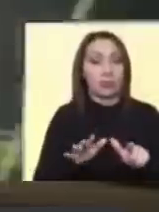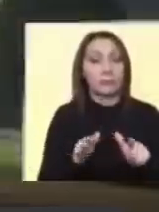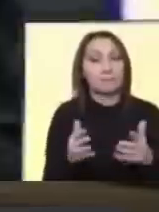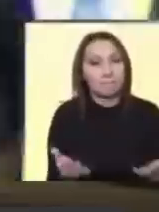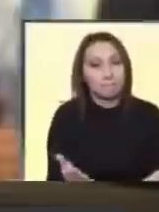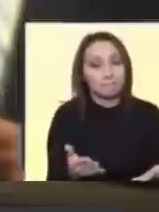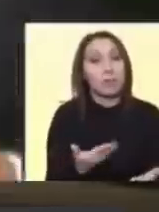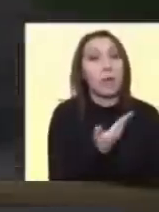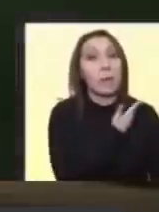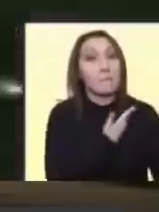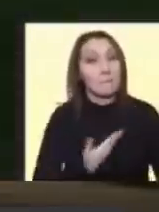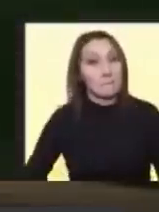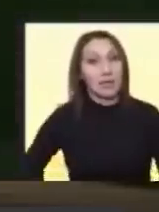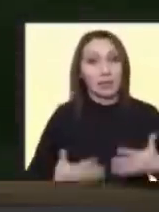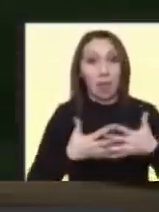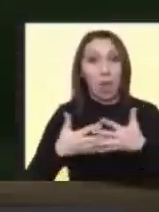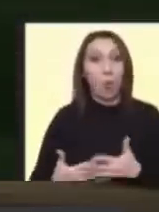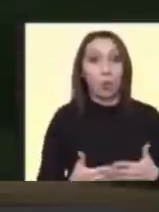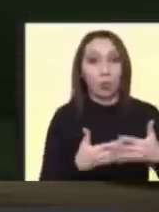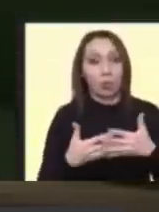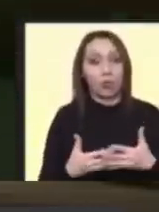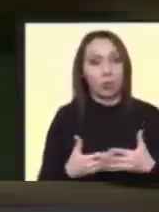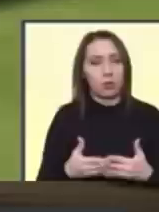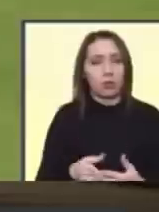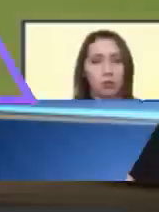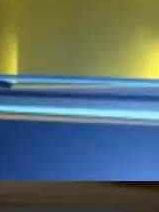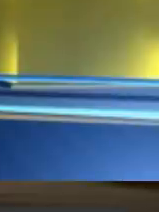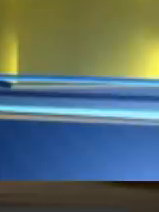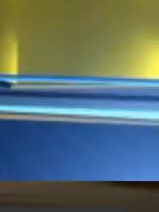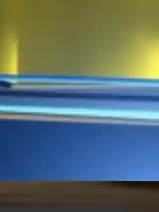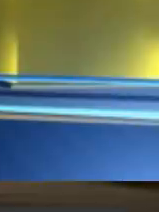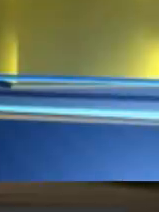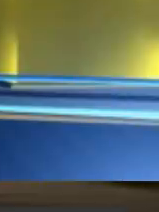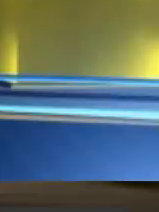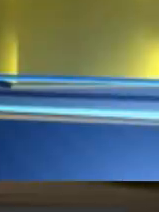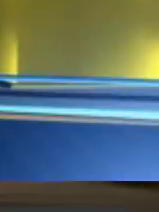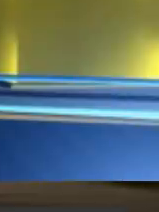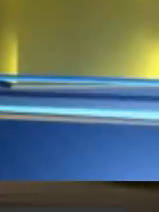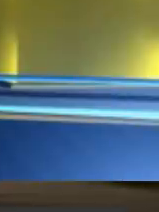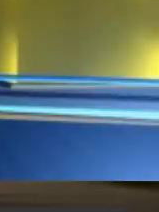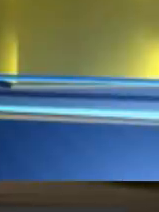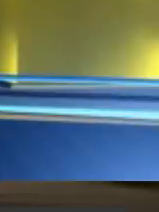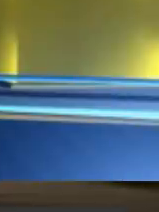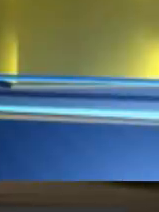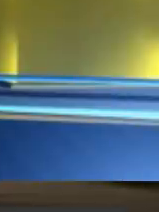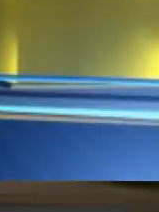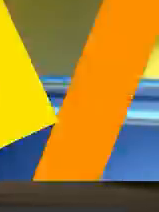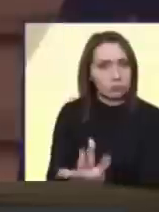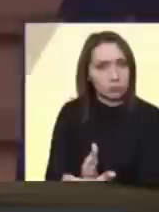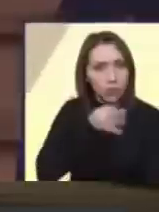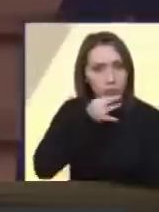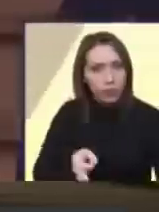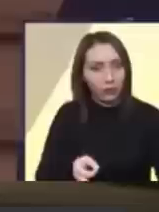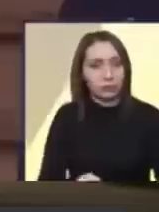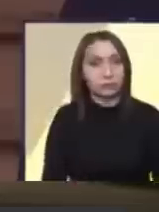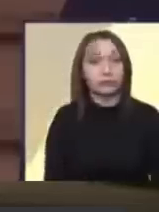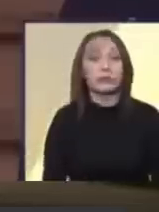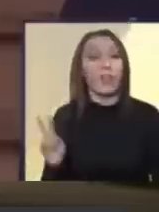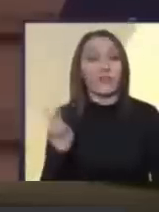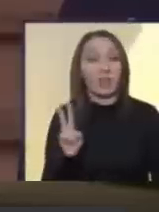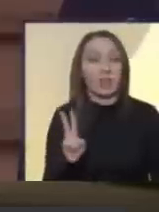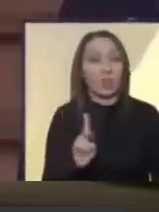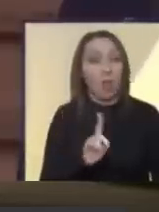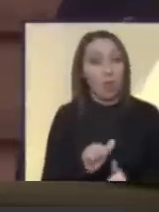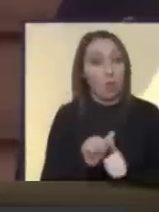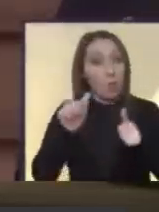afirmó que Maduro enfrentaría una sentencia mínima de obligación de 50 años en la cárcel y base a los cargos en la acusación, un máximo de cadena